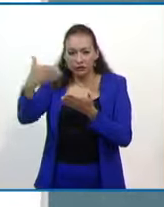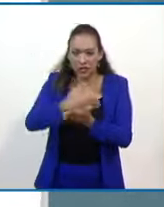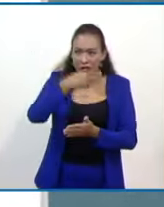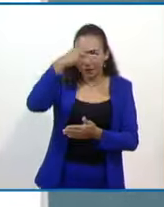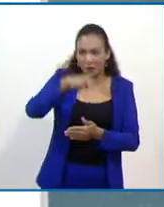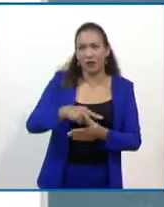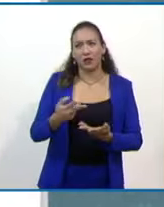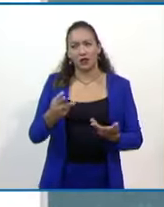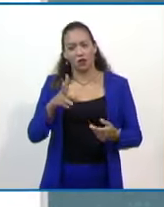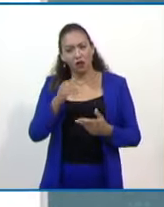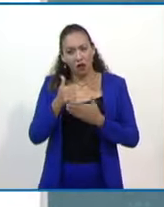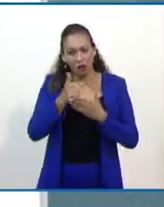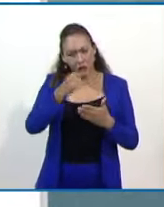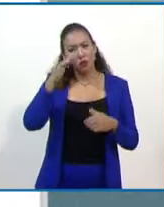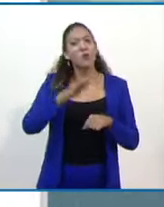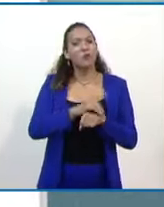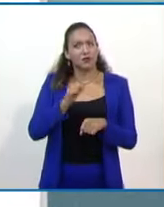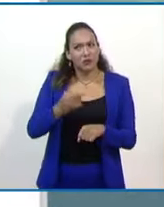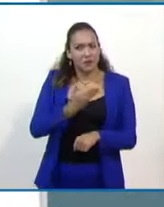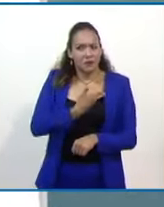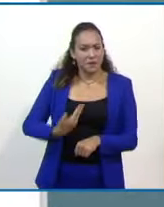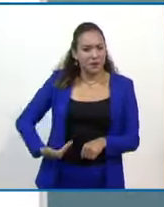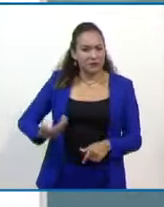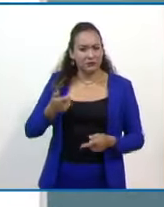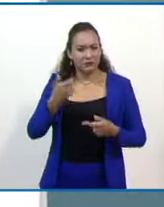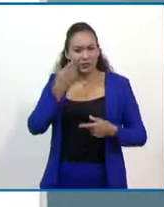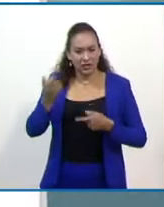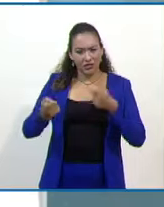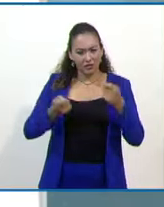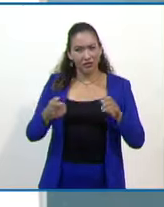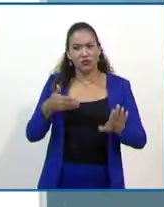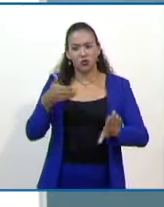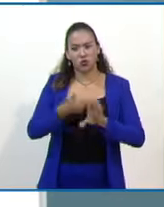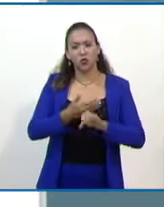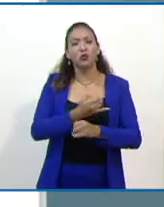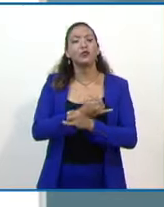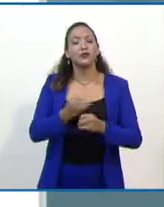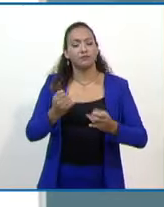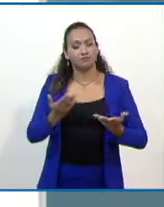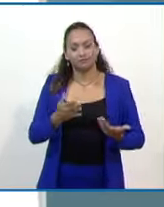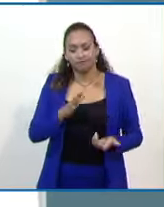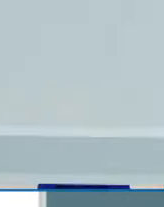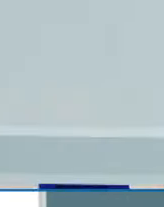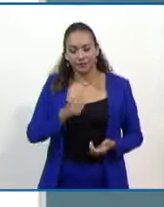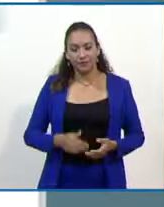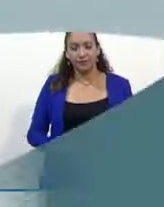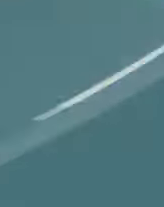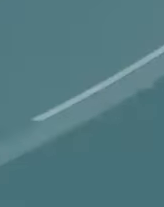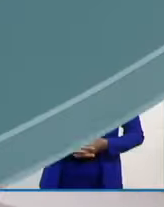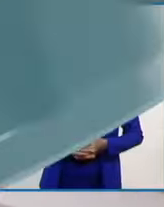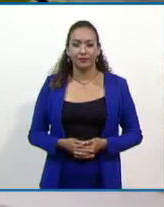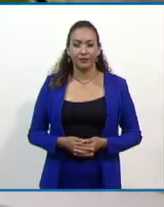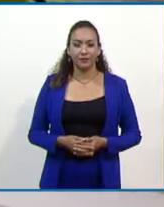se concrete esta iniciativa que atenta contra la división de poderes.